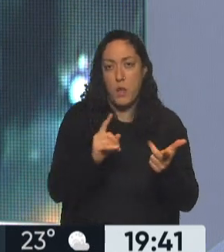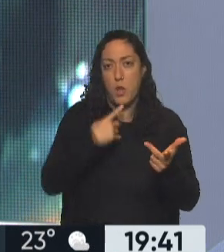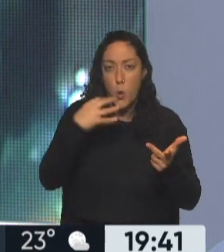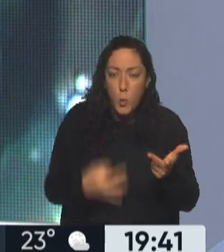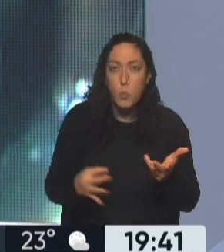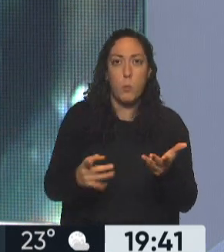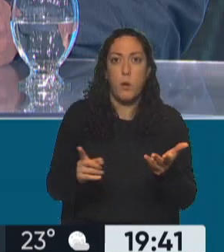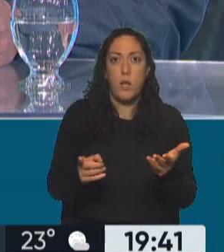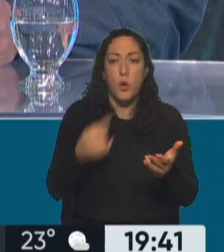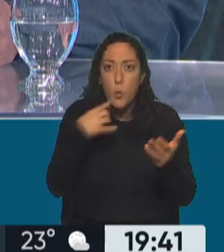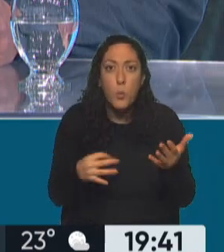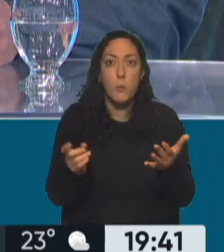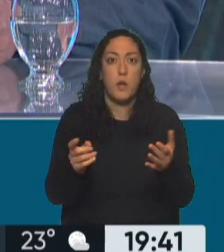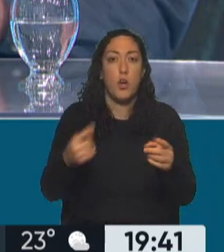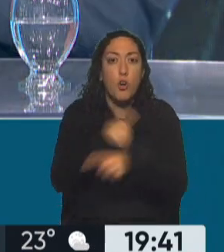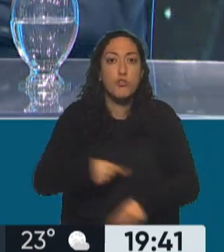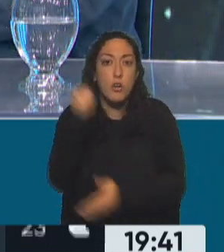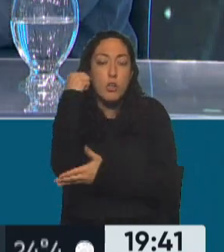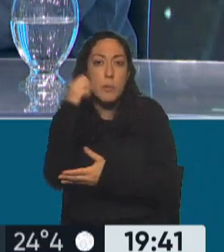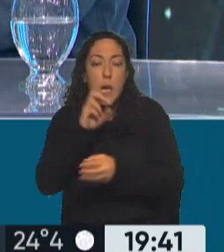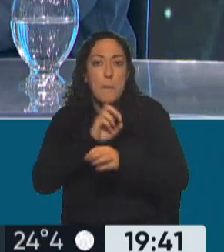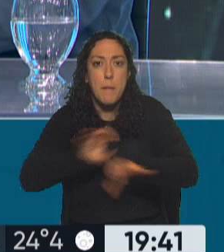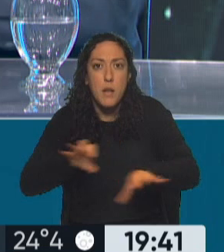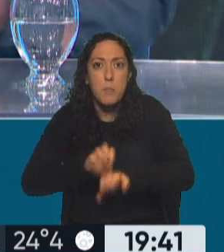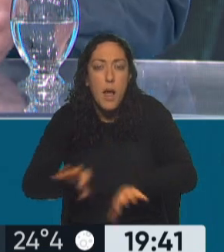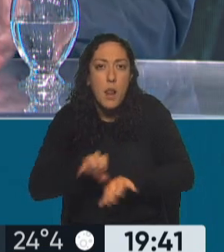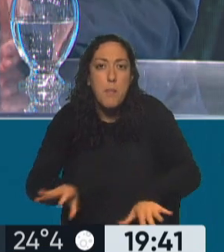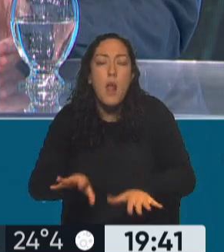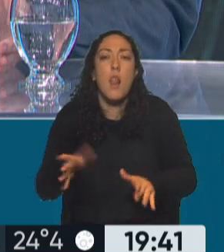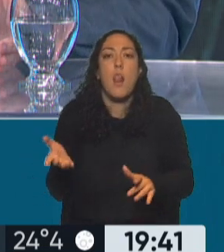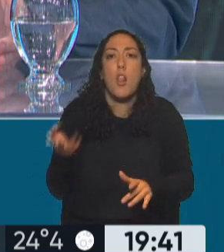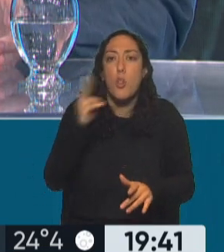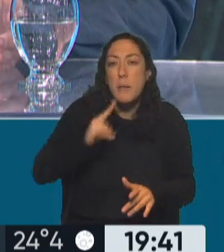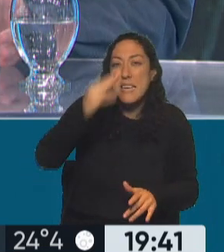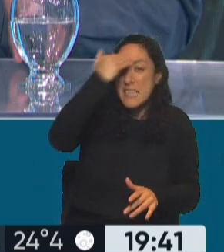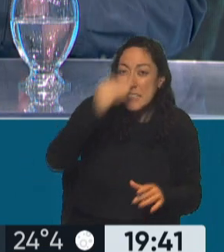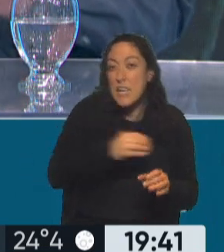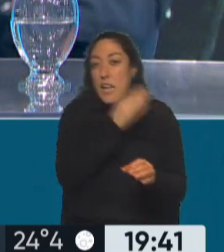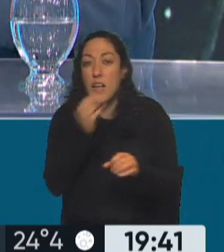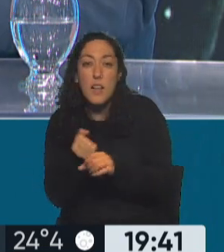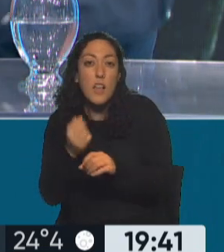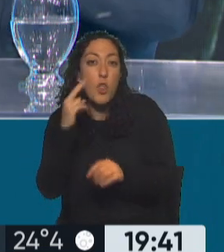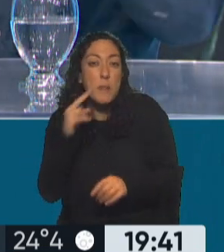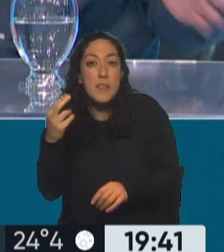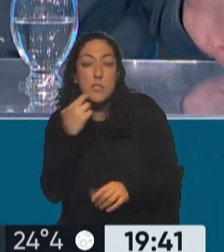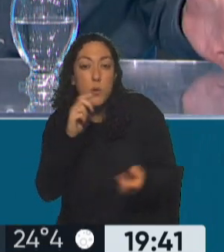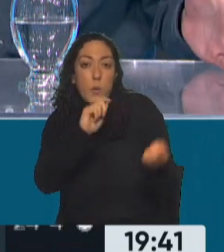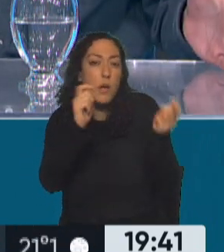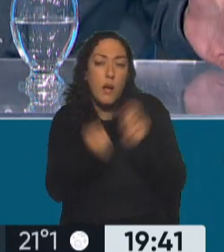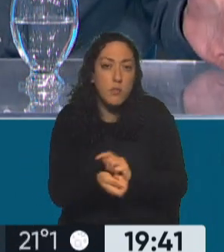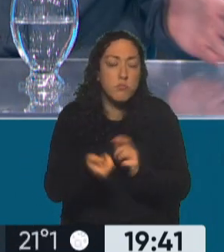empeora los principales índices económicos. Tenés un cambio que se dio del 2015 al 2019, digamos, con un ciclo de otro